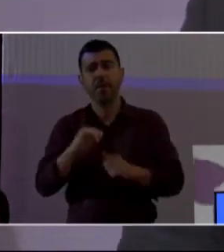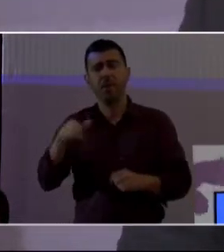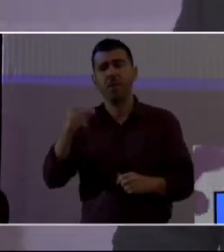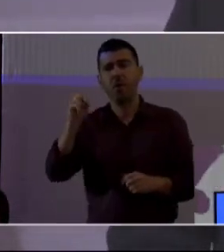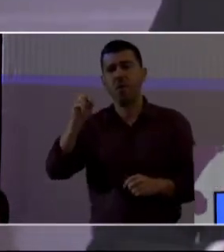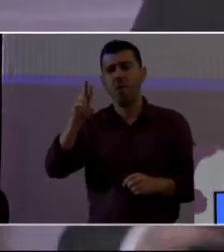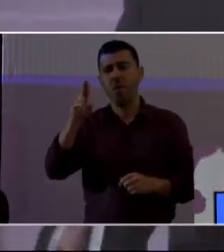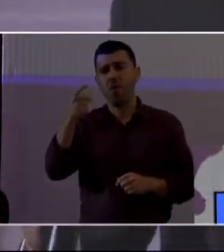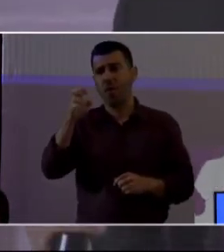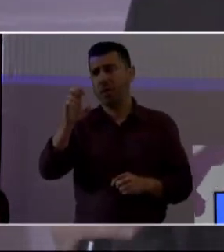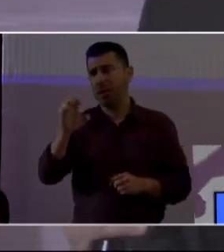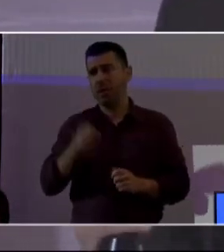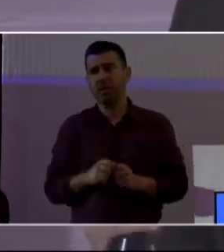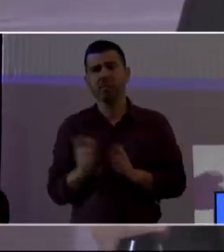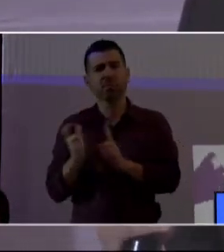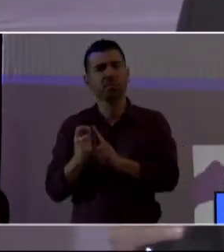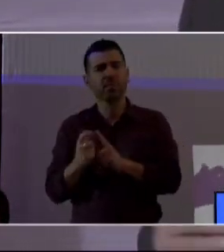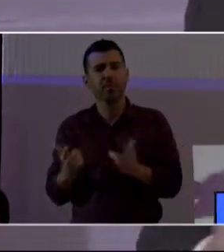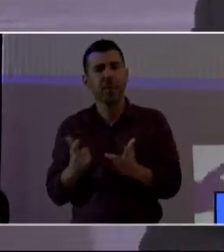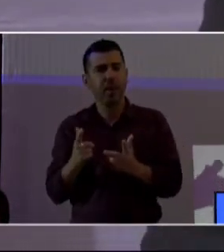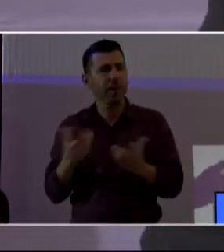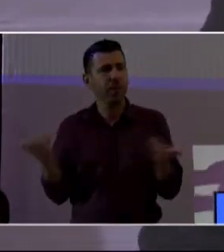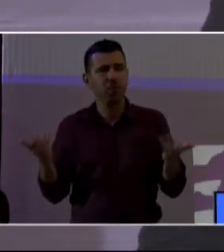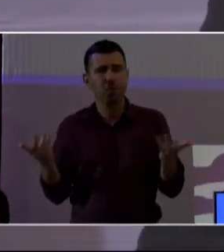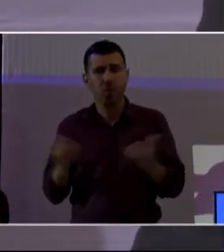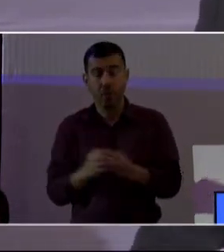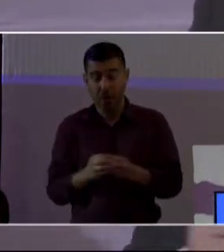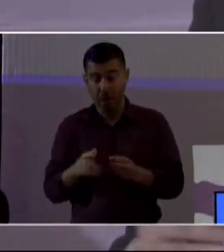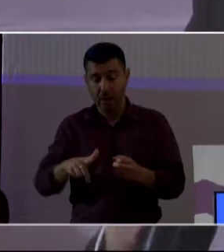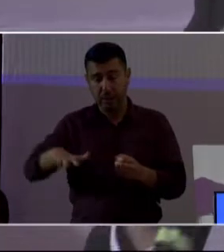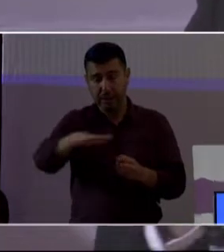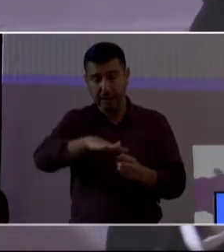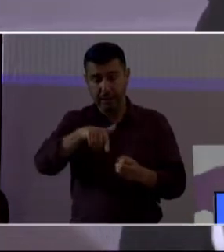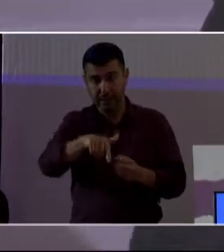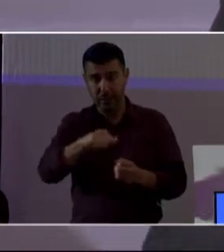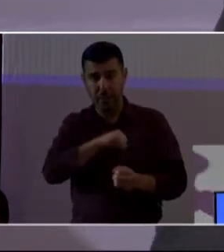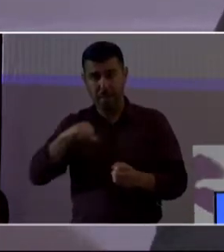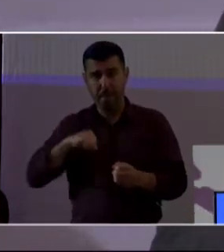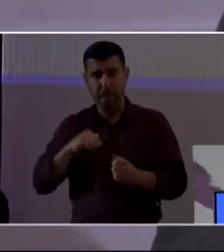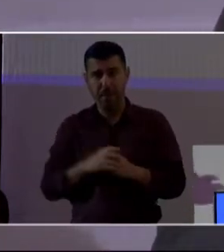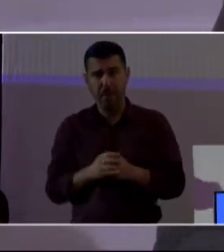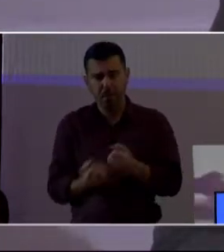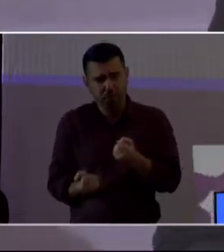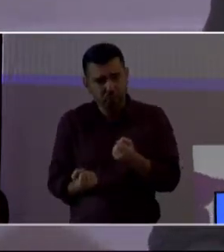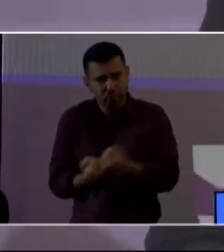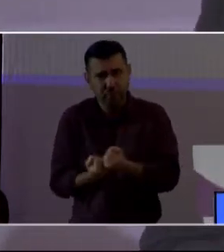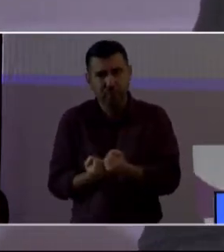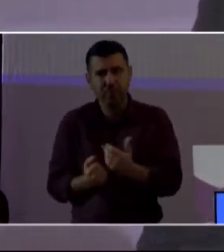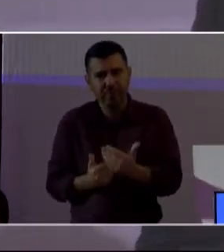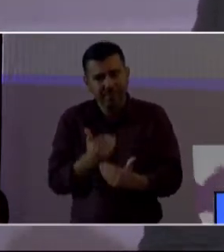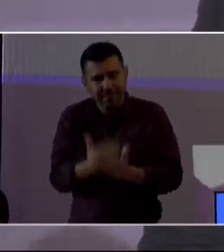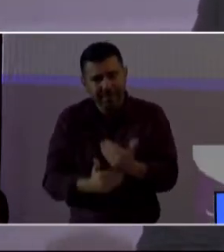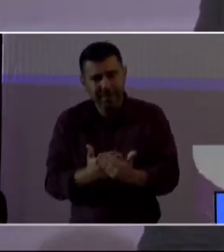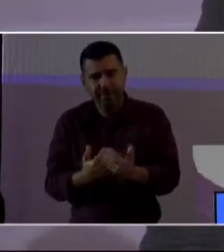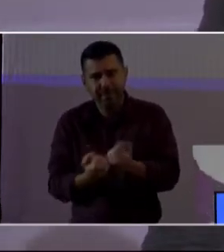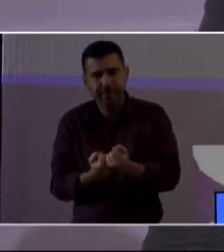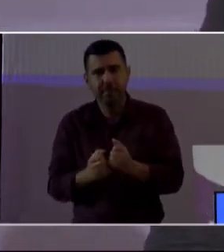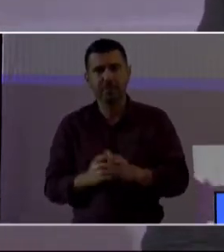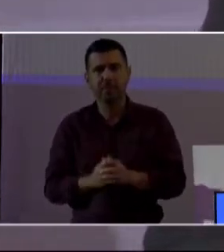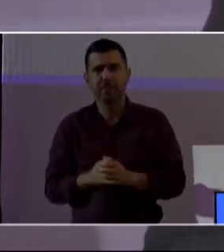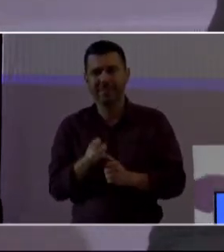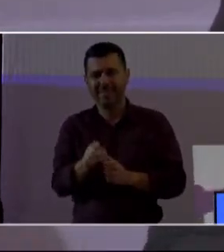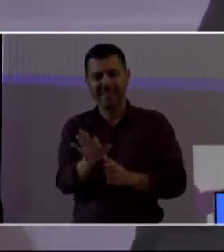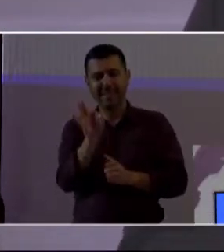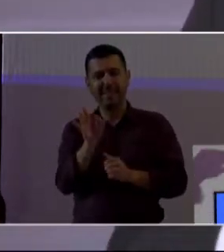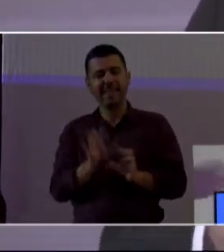poco de cómo desde el sector privado podemos apalancar ese tipo de iniciativas y algo muy importante,